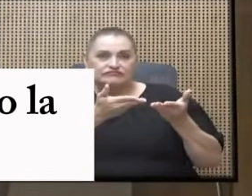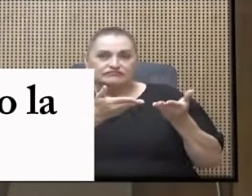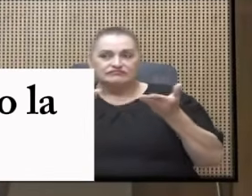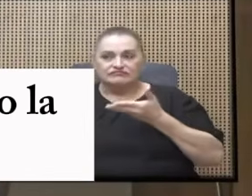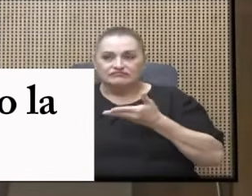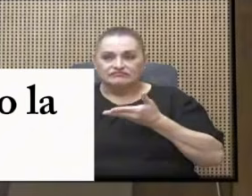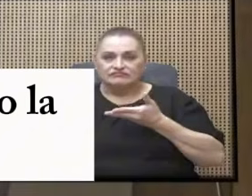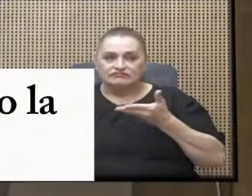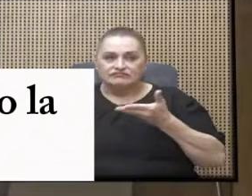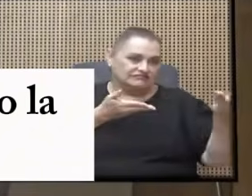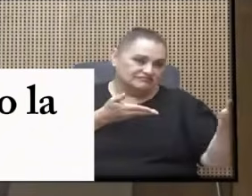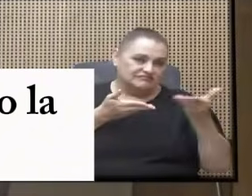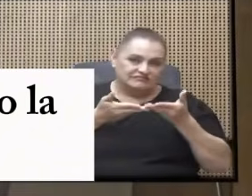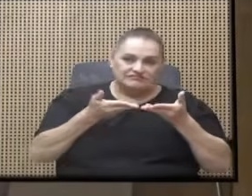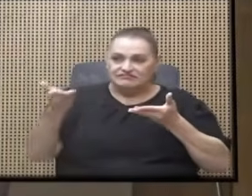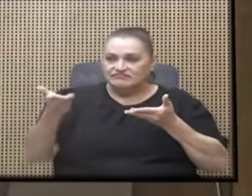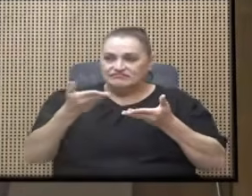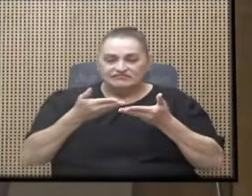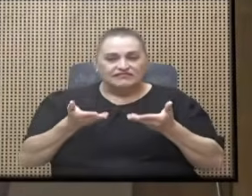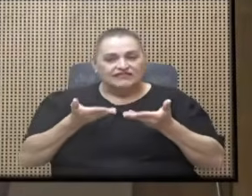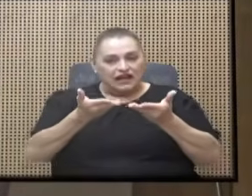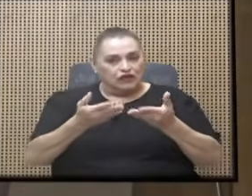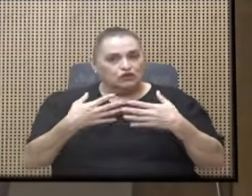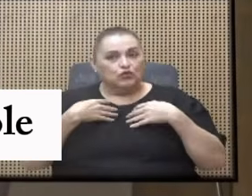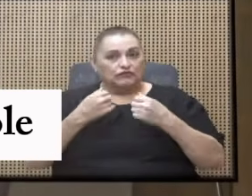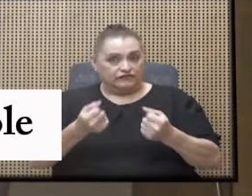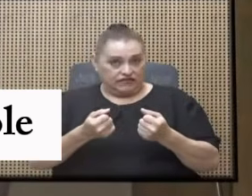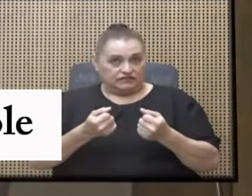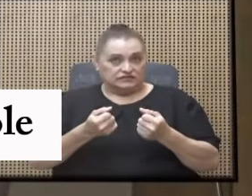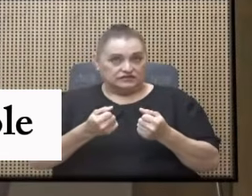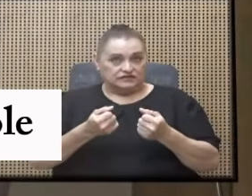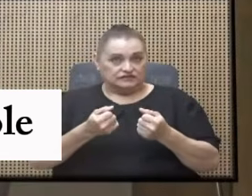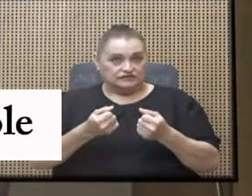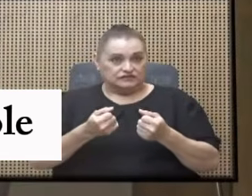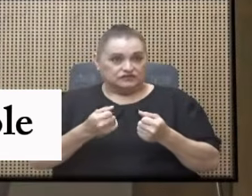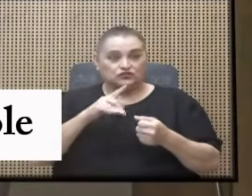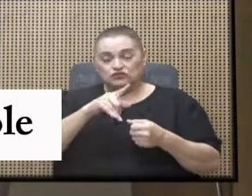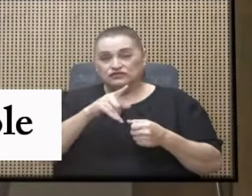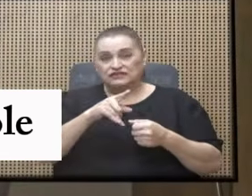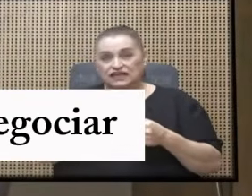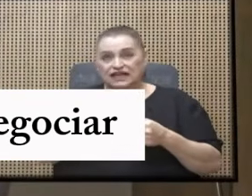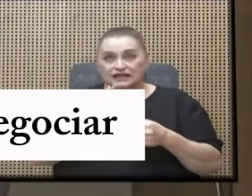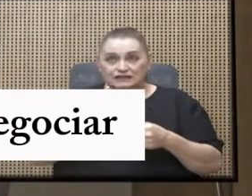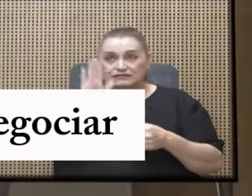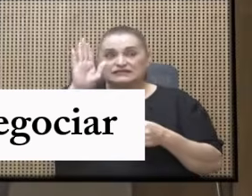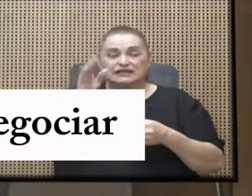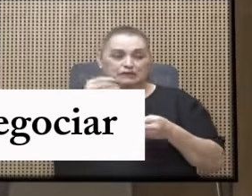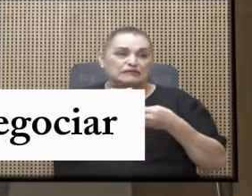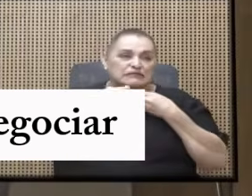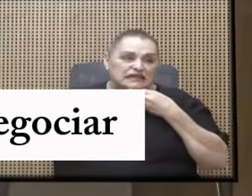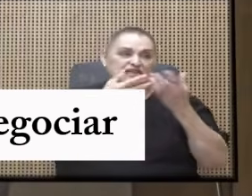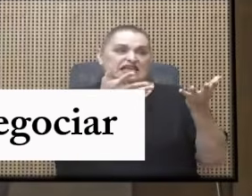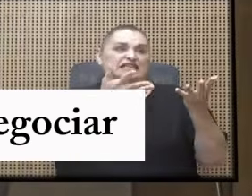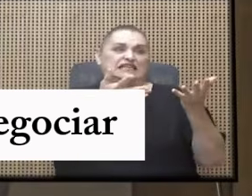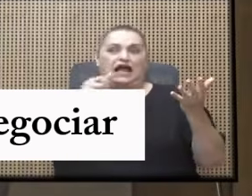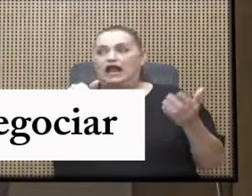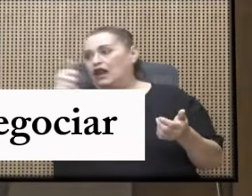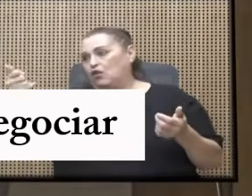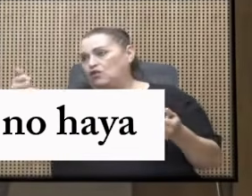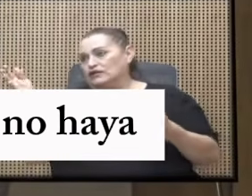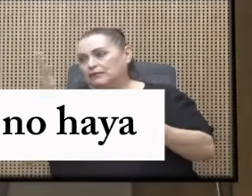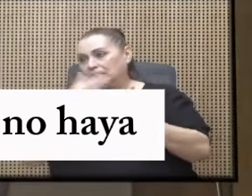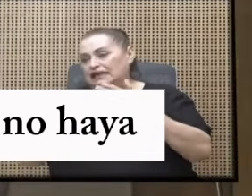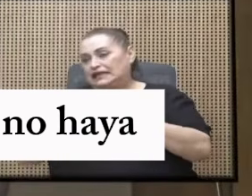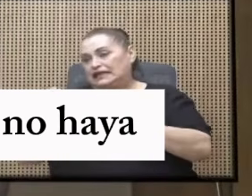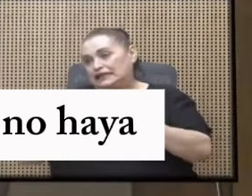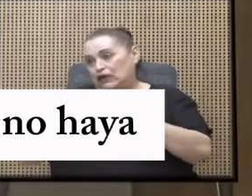intercambiando propuestas, generando la confianza, y usted hace una intervención pegándole 4 gritos a la contraparte con la que quiere negociar,